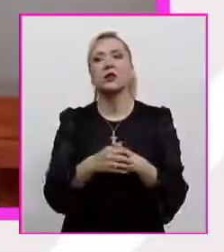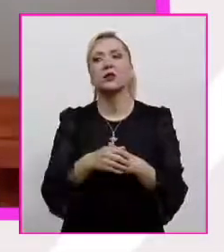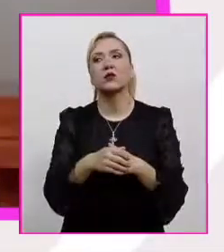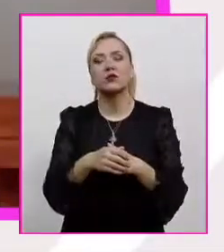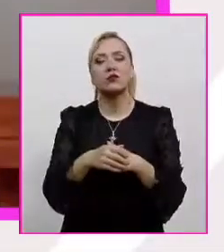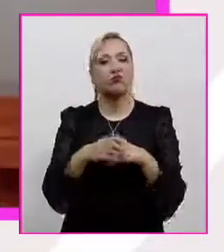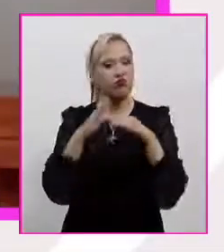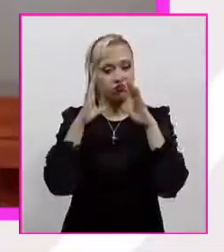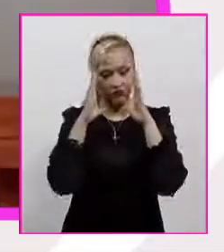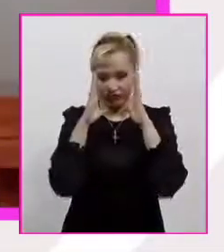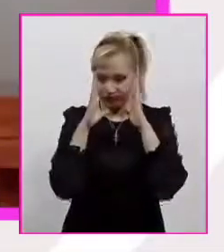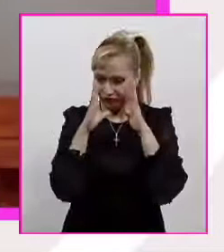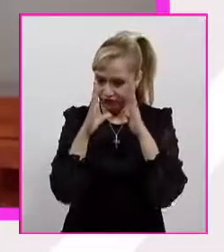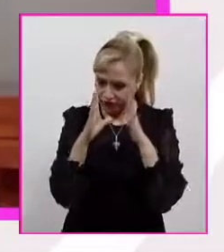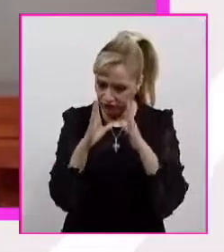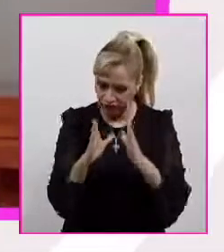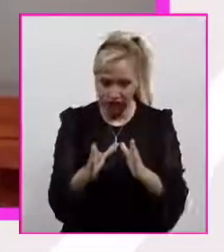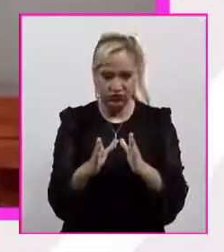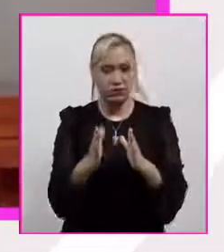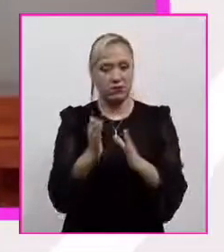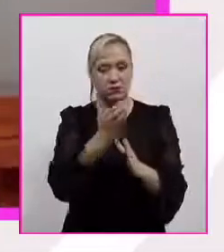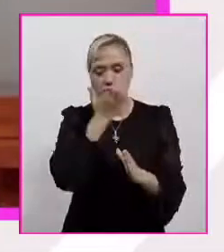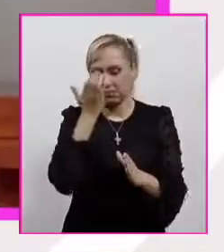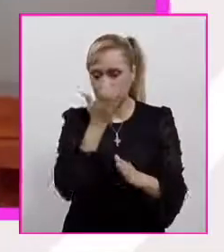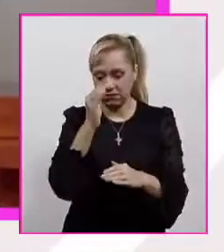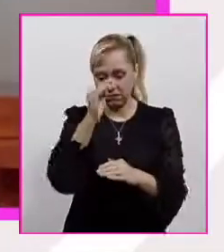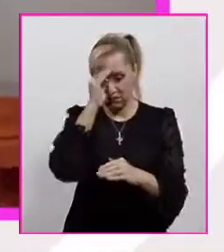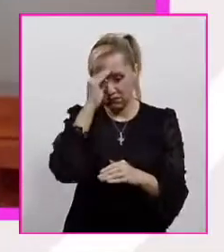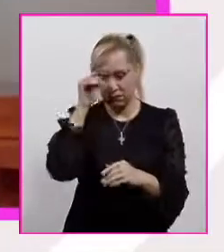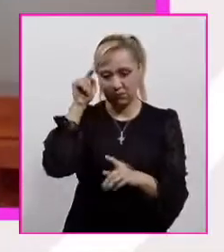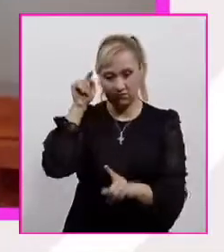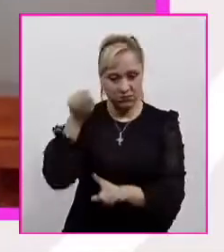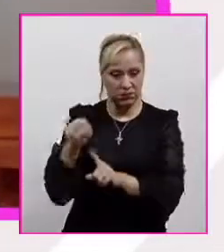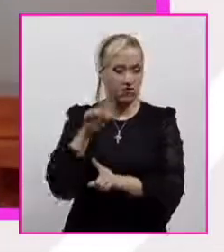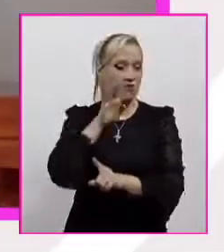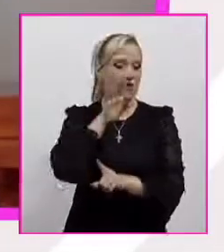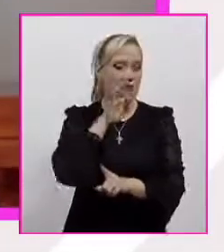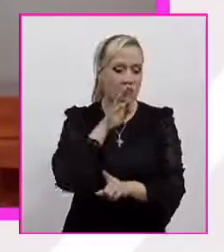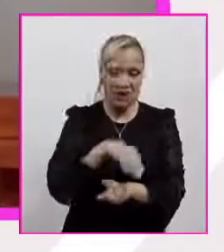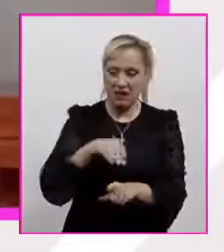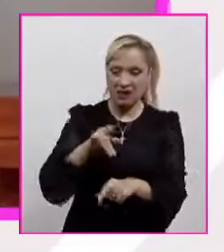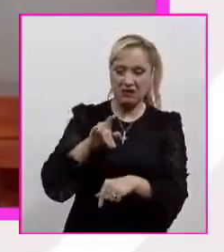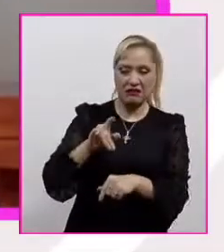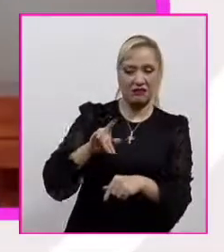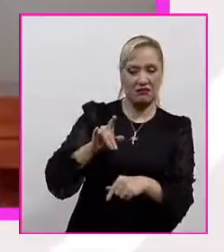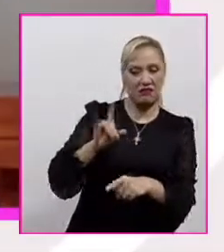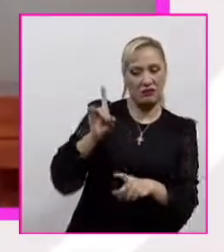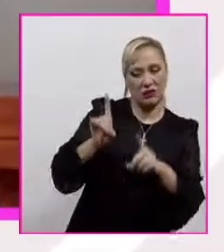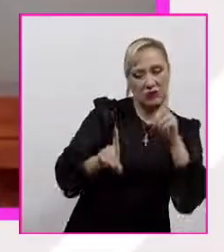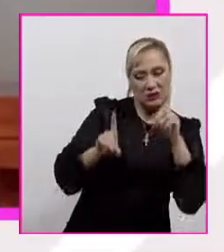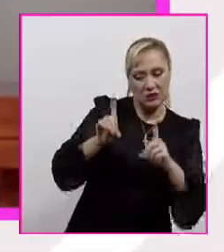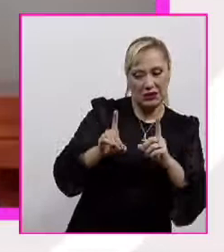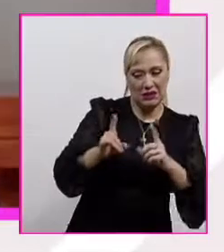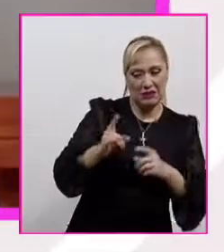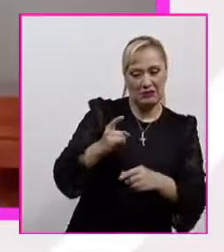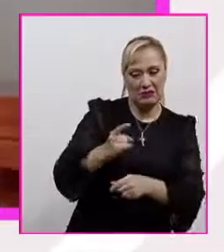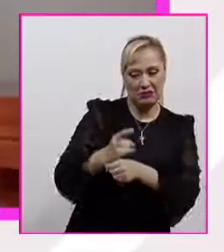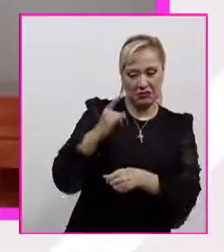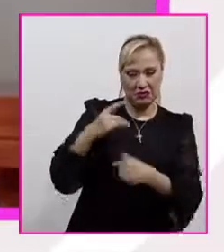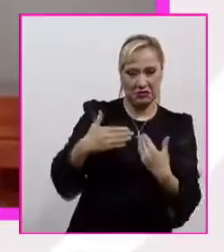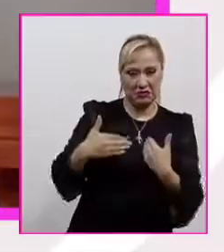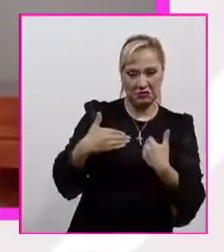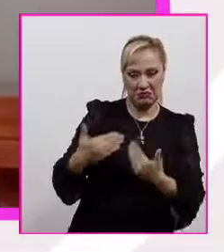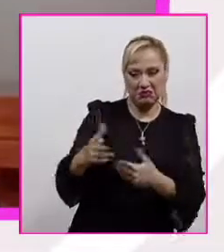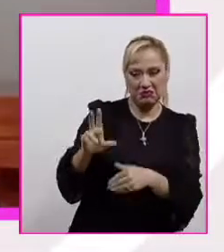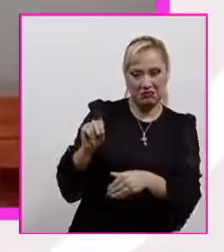muy normalizados este tipo de comportamientos, de desconfianzas hacia las personas que vemos o que